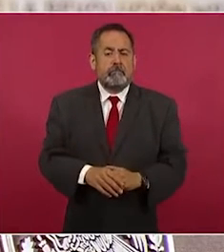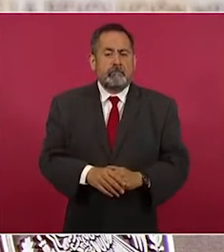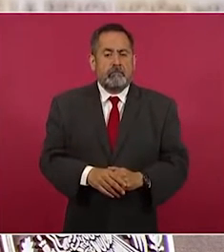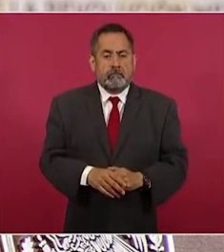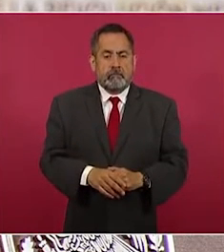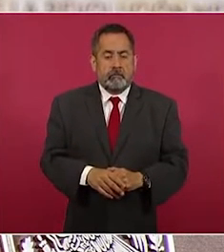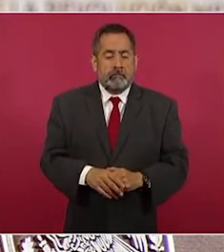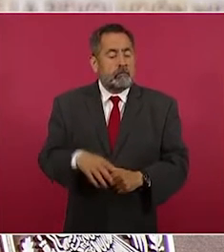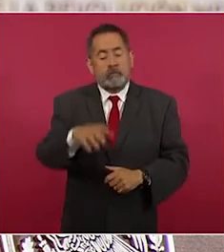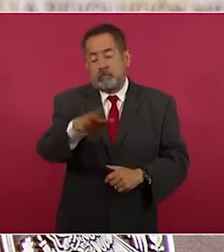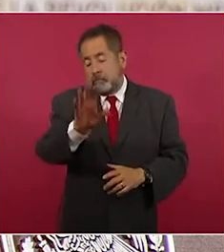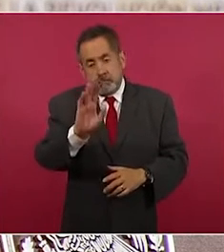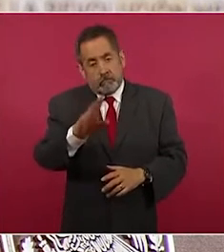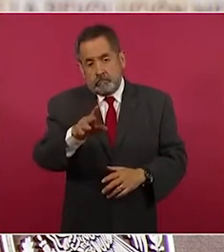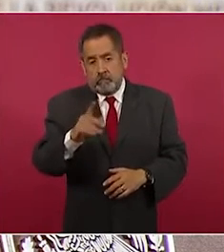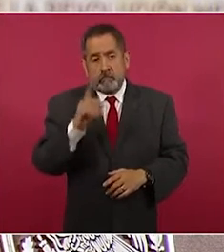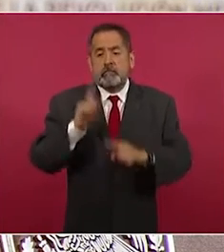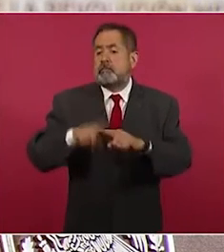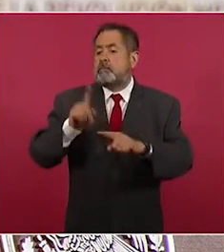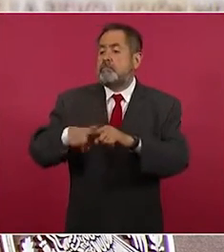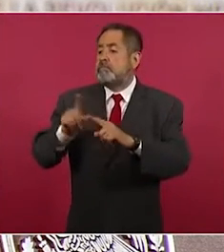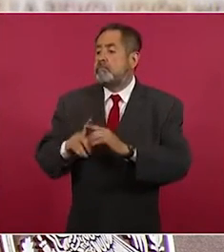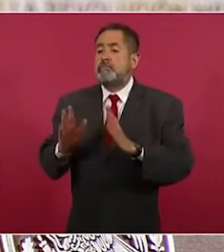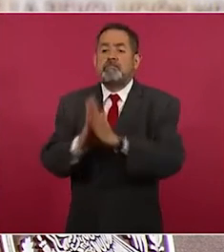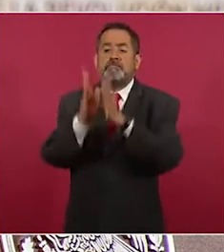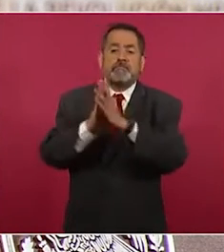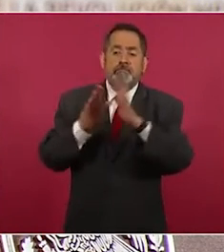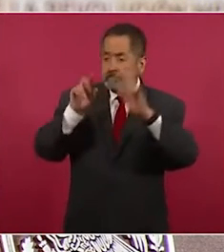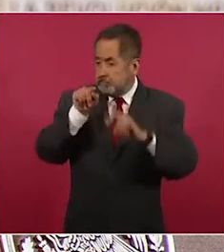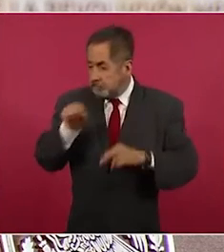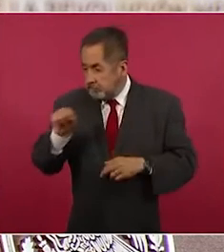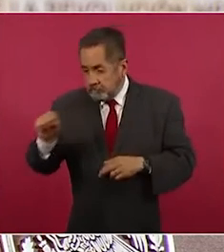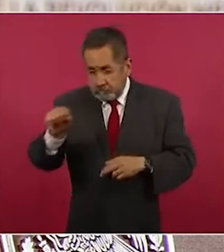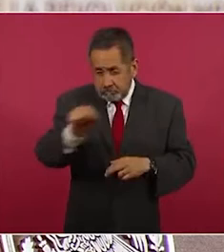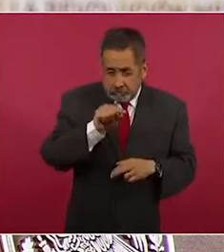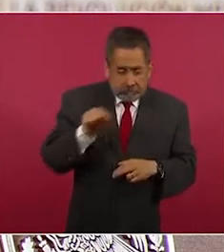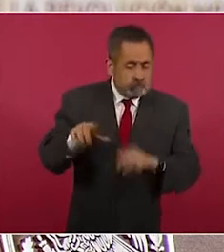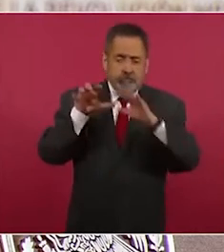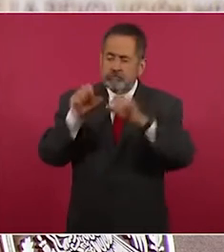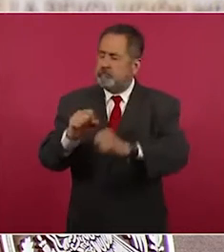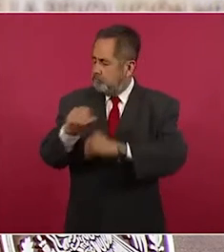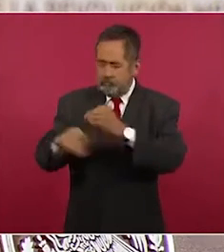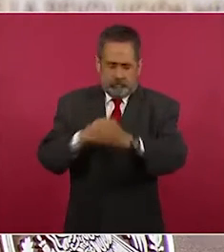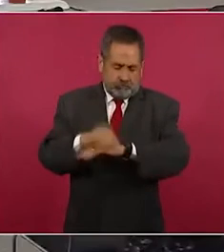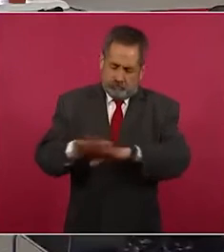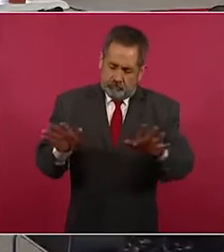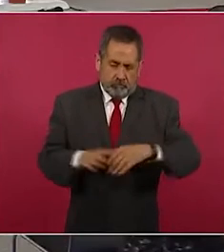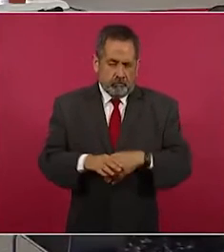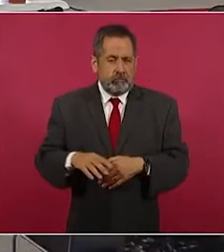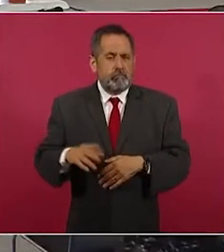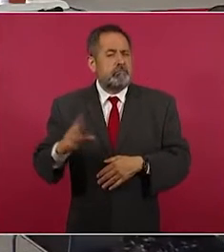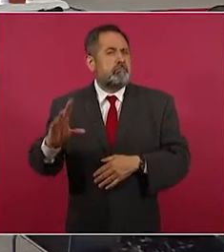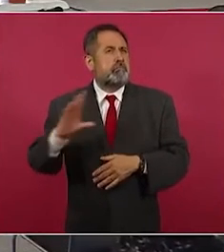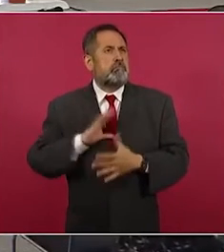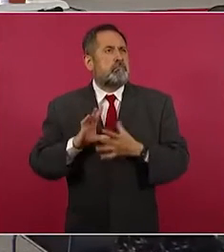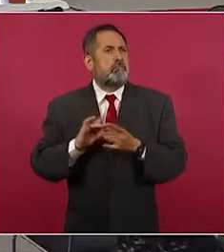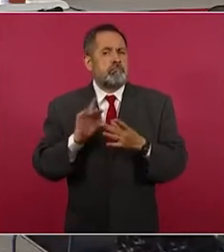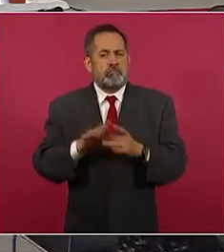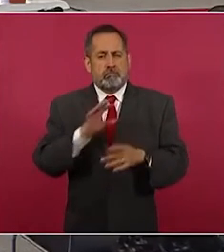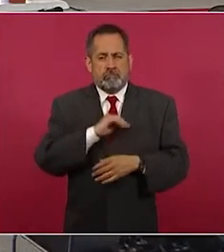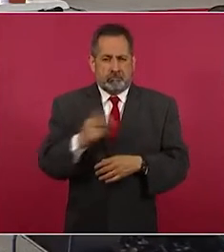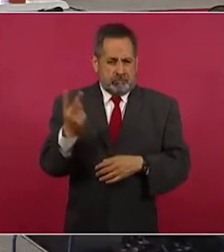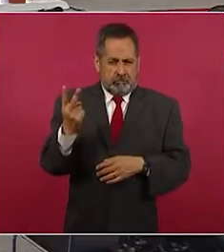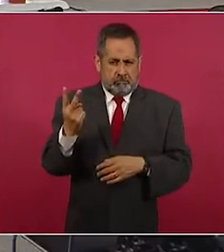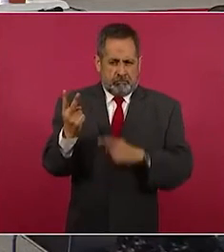Pues los que hayan participado, en este caso se habla de los